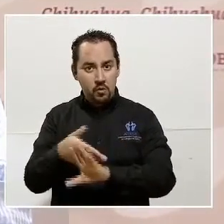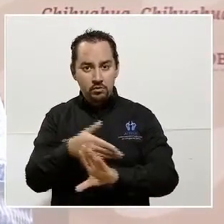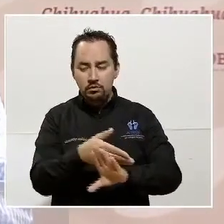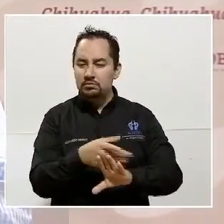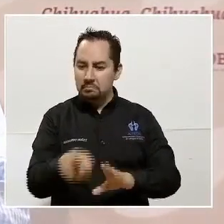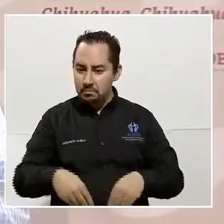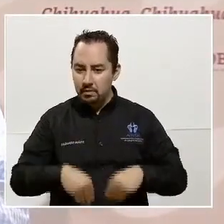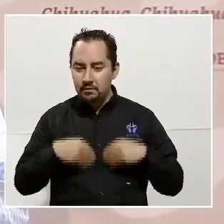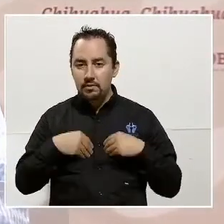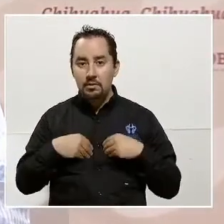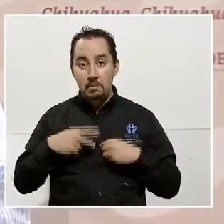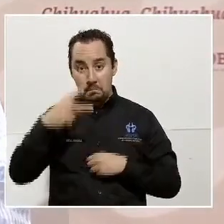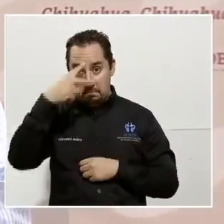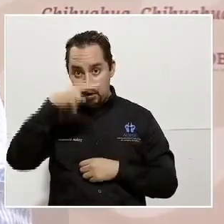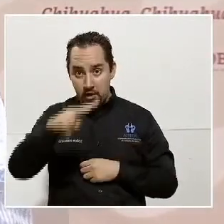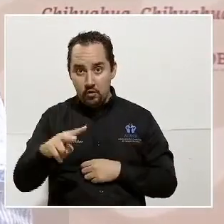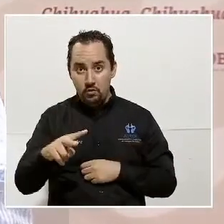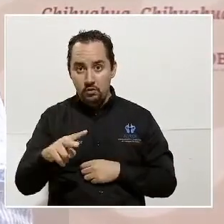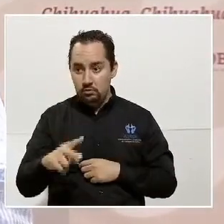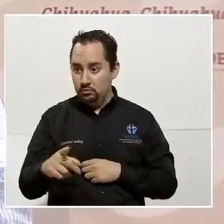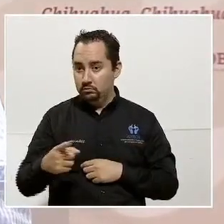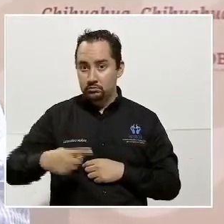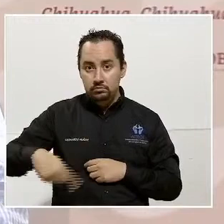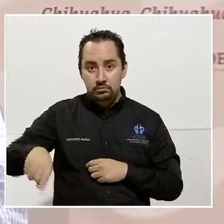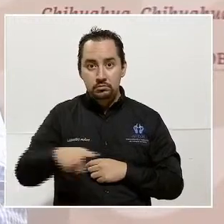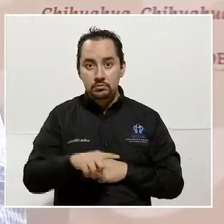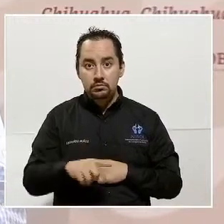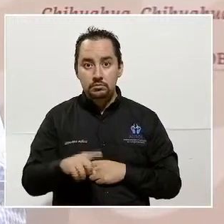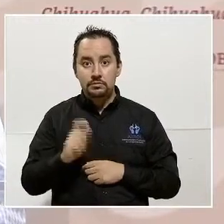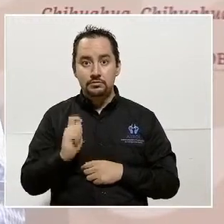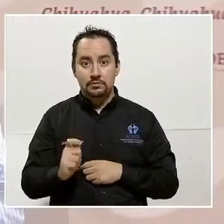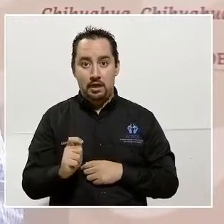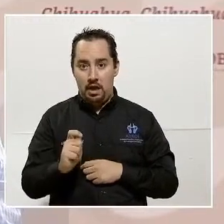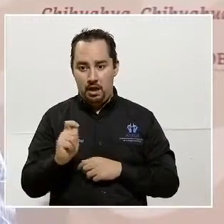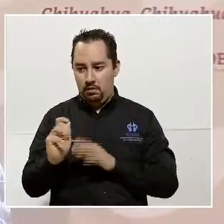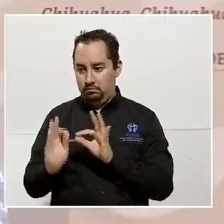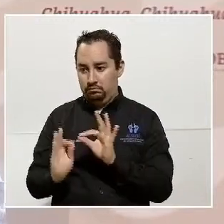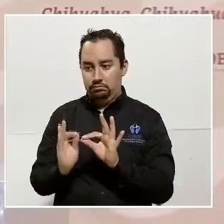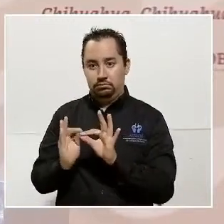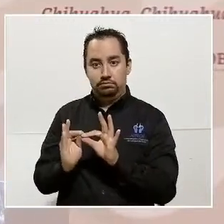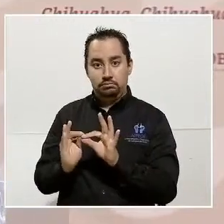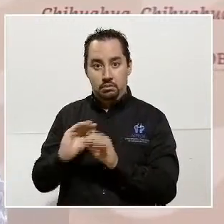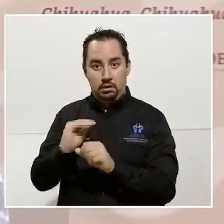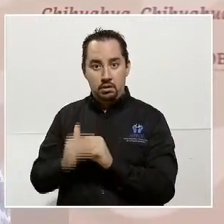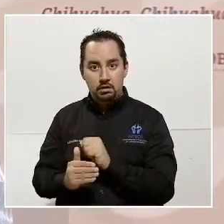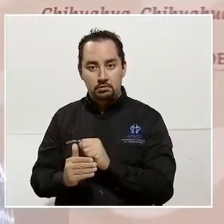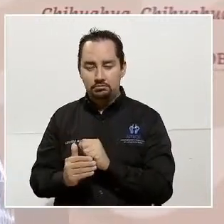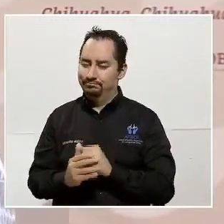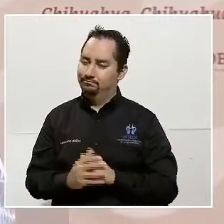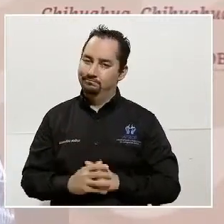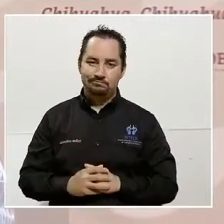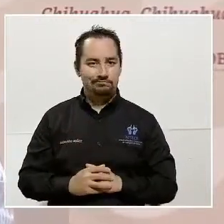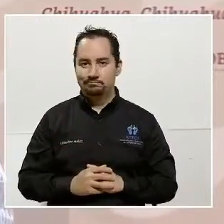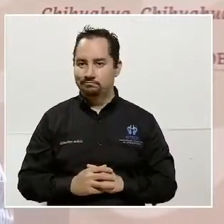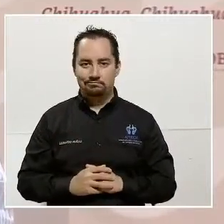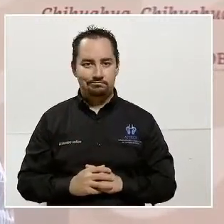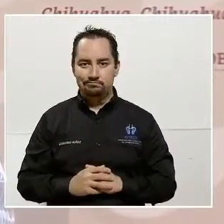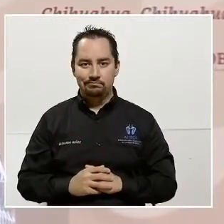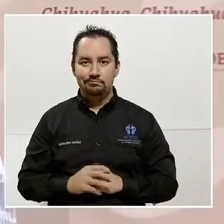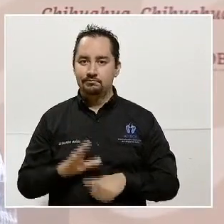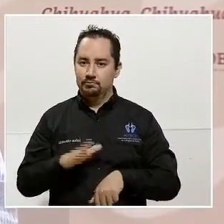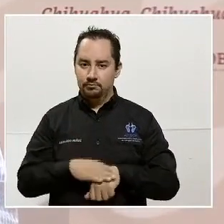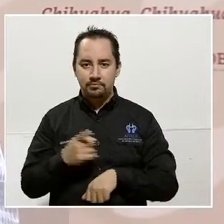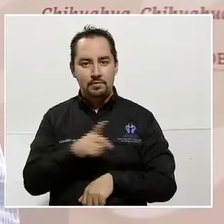México, no deberá ser, sin embargo, el punto final de nuestro esfuerzo conjunto por verdad